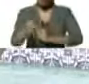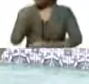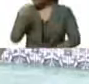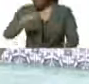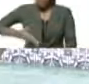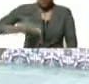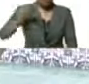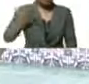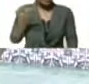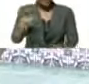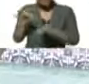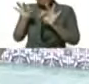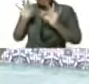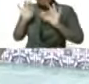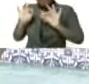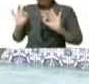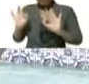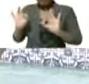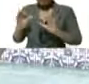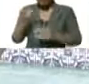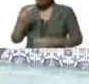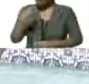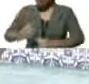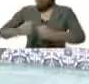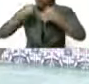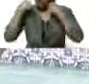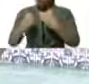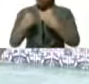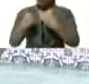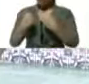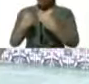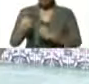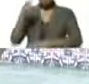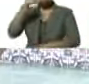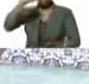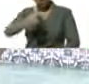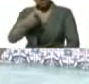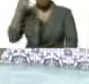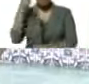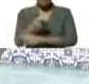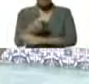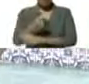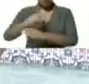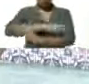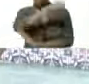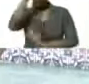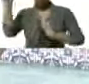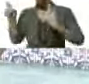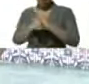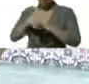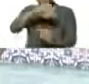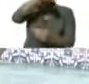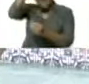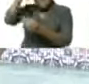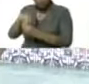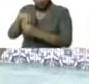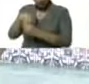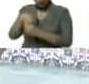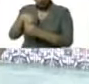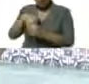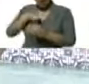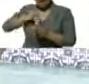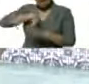particular, un tratamiento también muy exigente. La persona debe estar completamente aislada, con